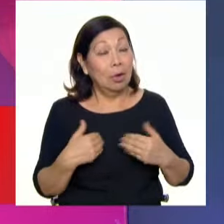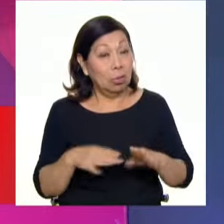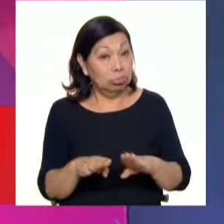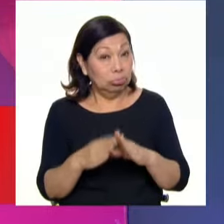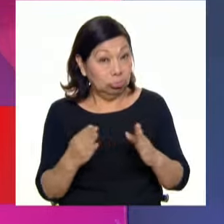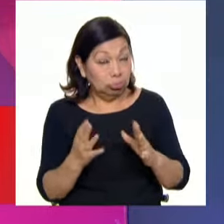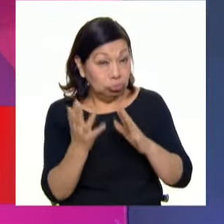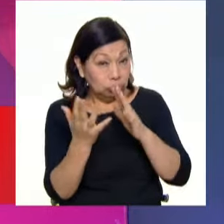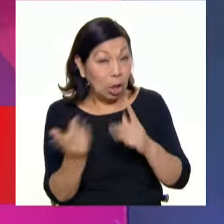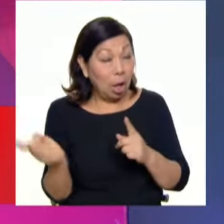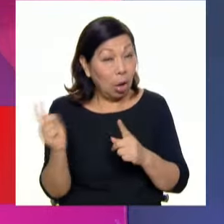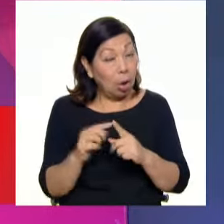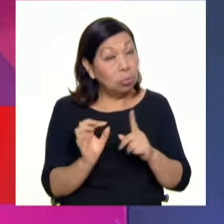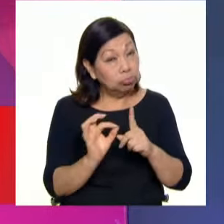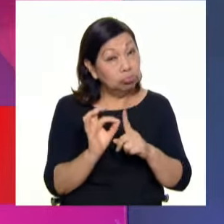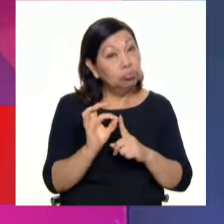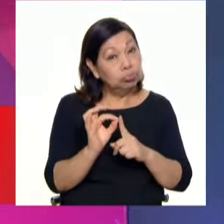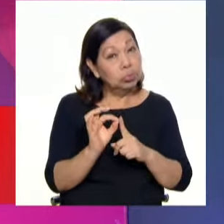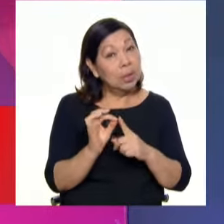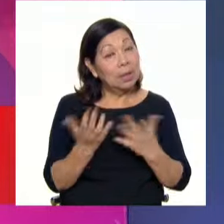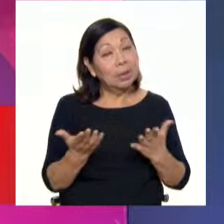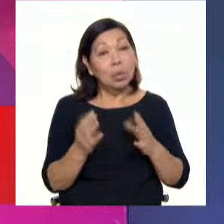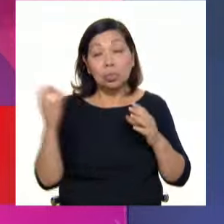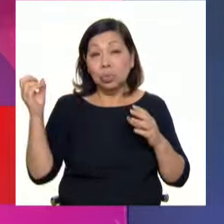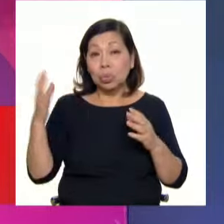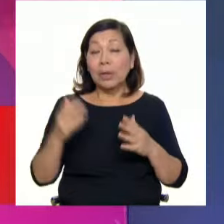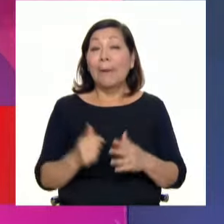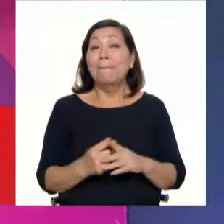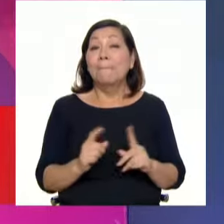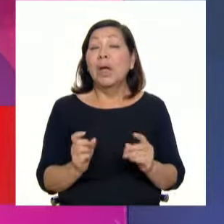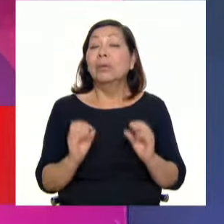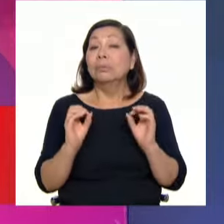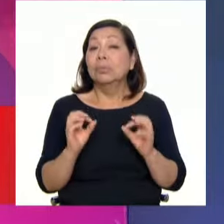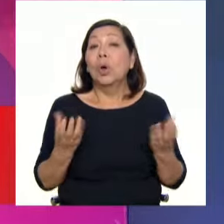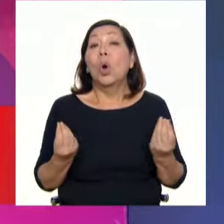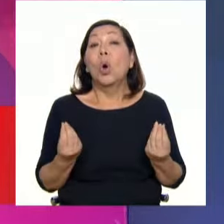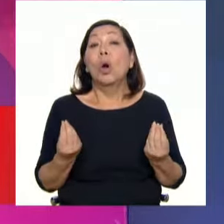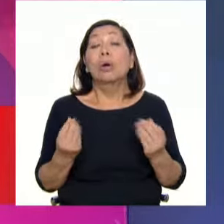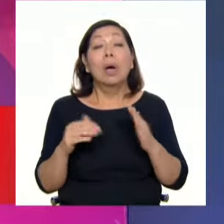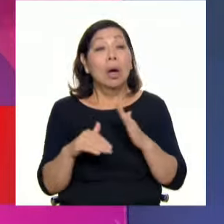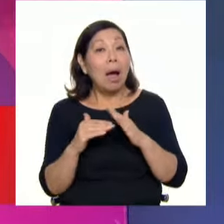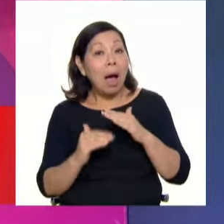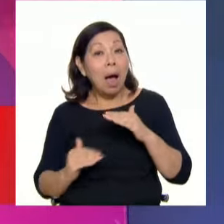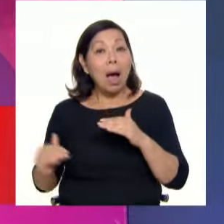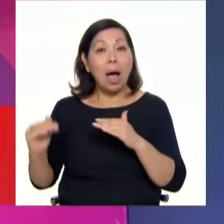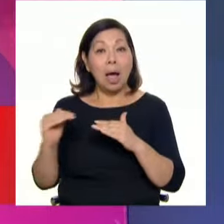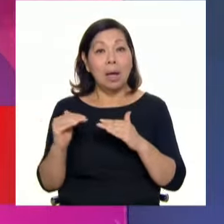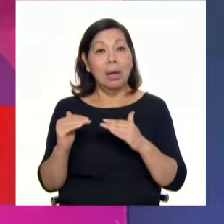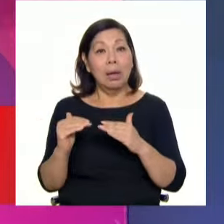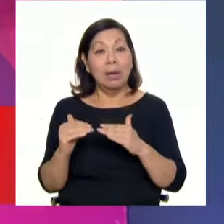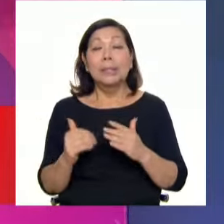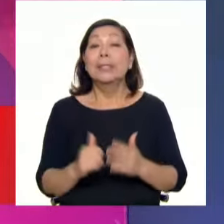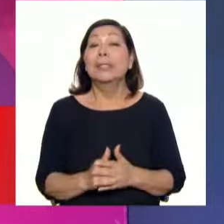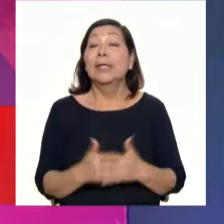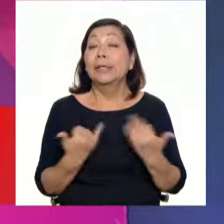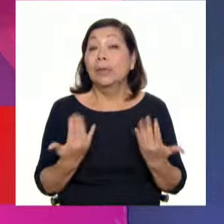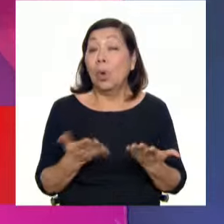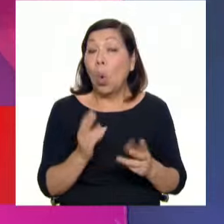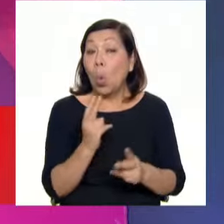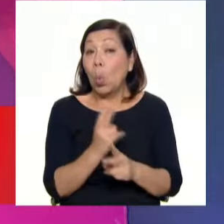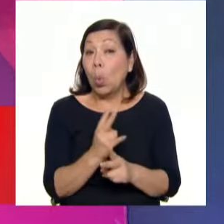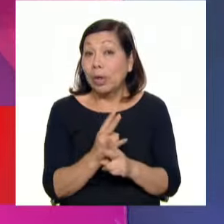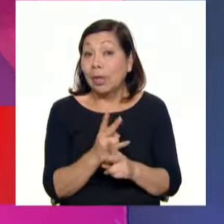cobertura nubosa, altas temperaturas y radiación ultravioleta considerados como niveles altos y extremos. Así que